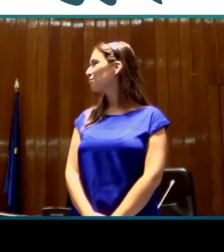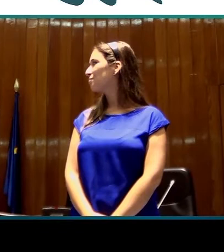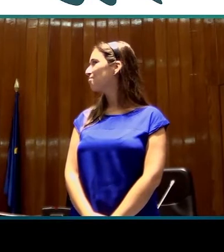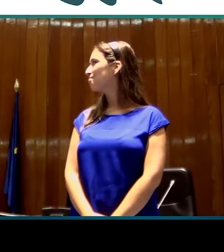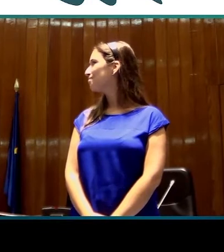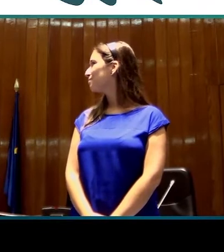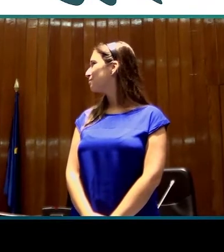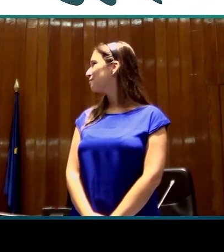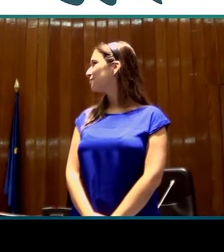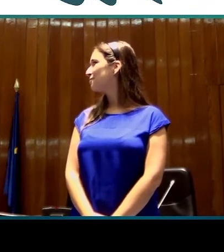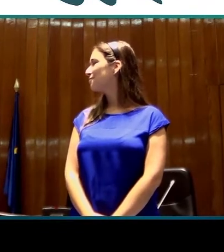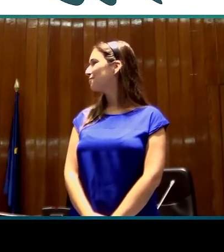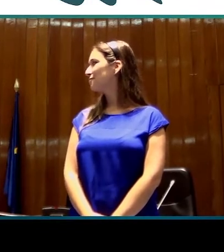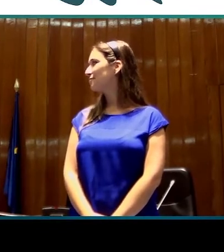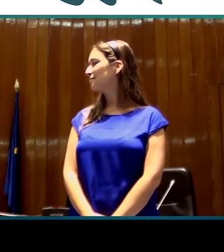Te dejamos solo. Muy bien.